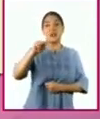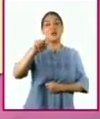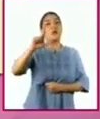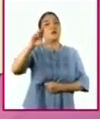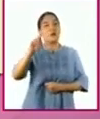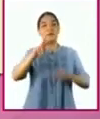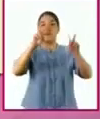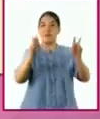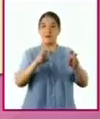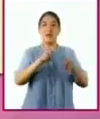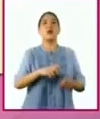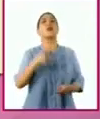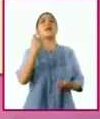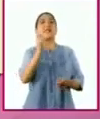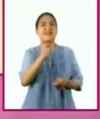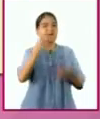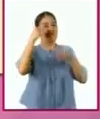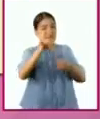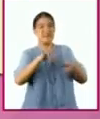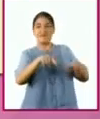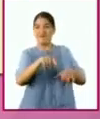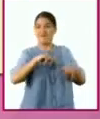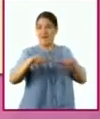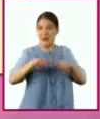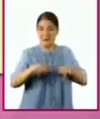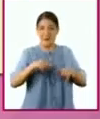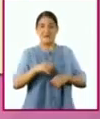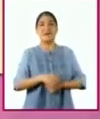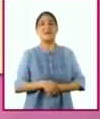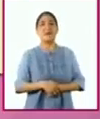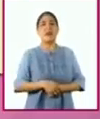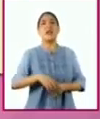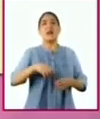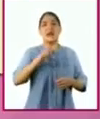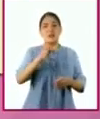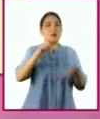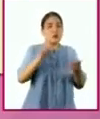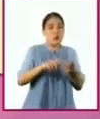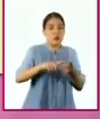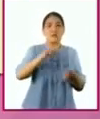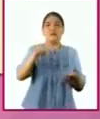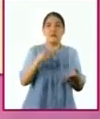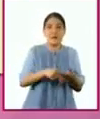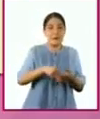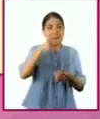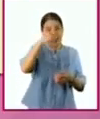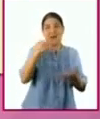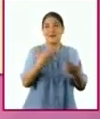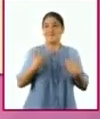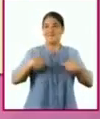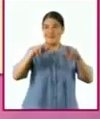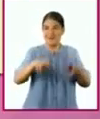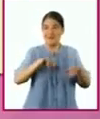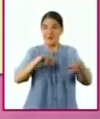qué, es decir, de qué trata. El dónde se refiere a la ubicación del área representada.